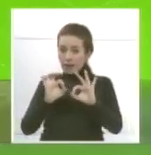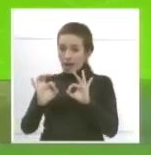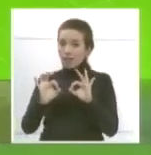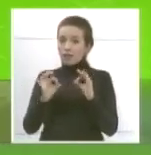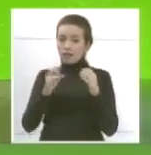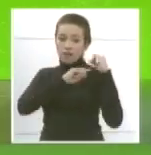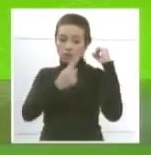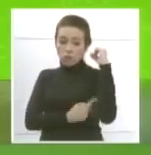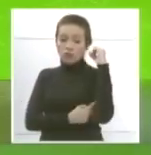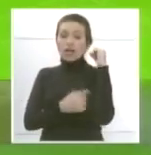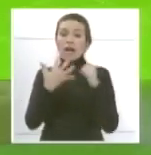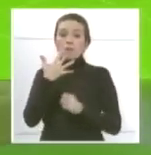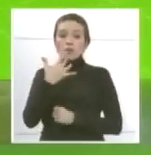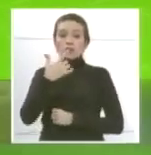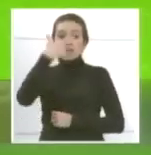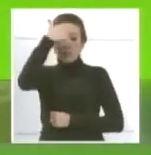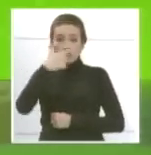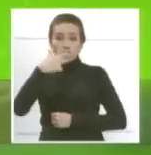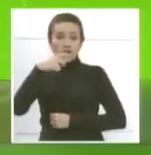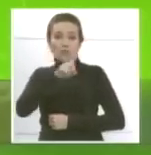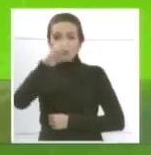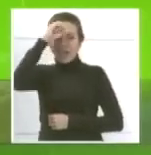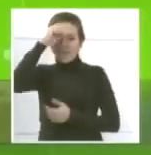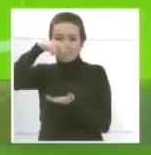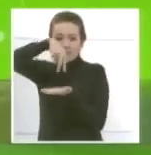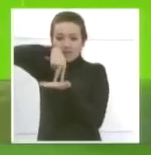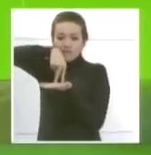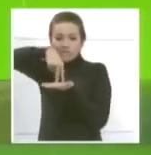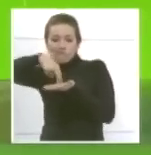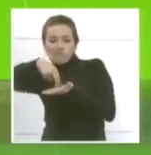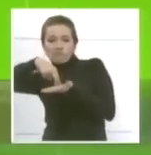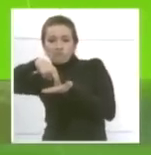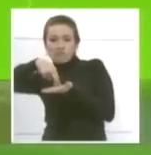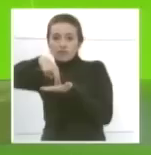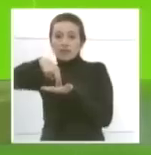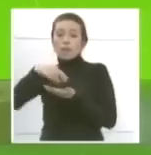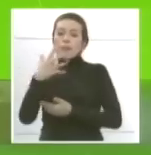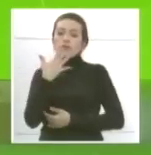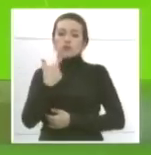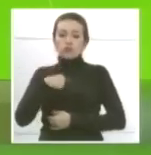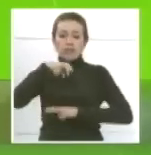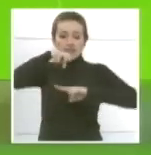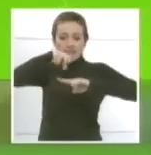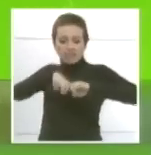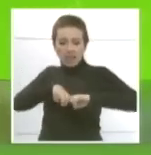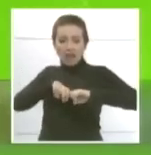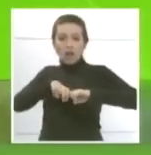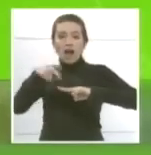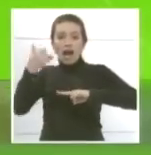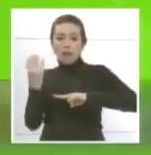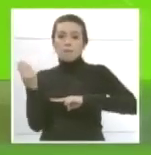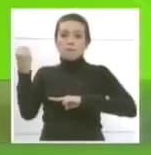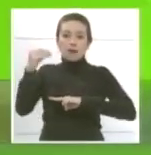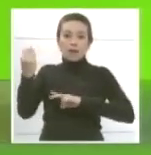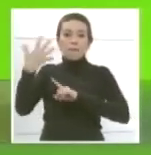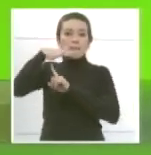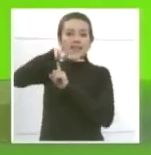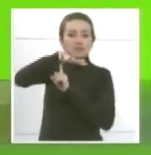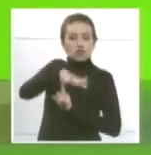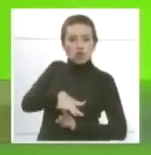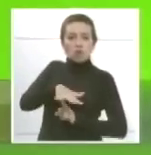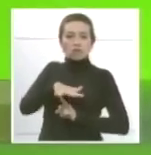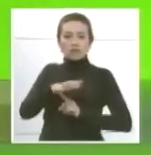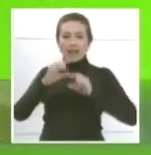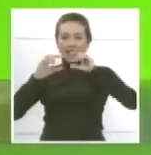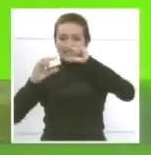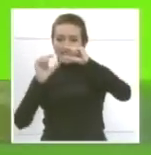postura, la mala postura, porque el estar con una carga, o sea, al estar sentado, aumenta la presión sobre el disco